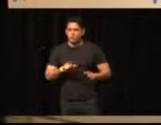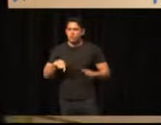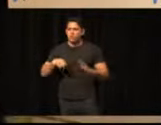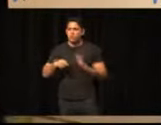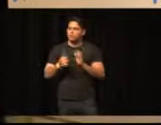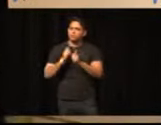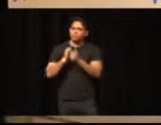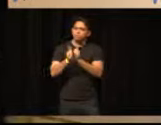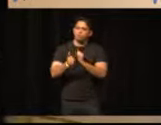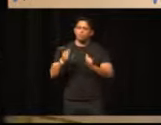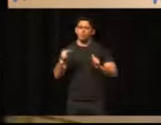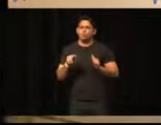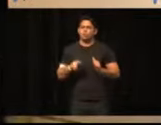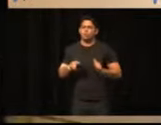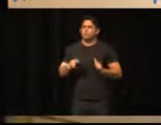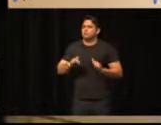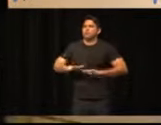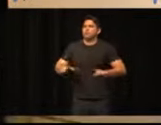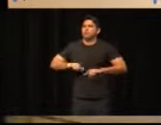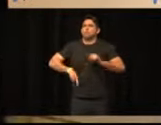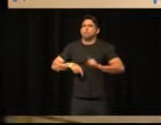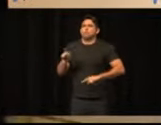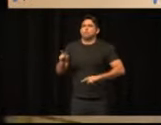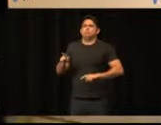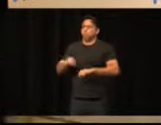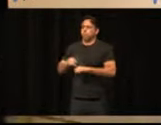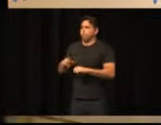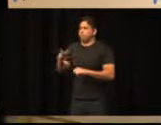que el deporte sea un instrumento de